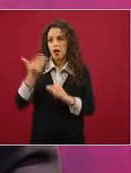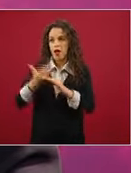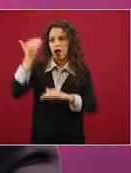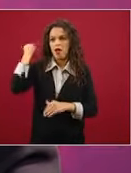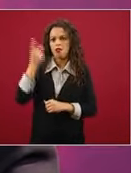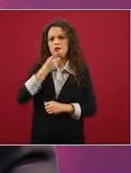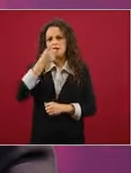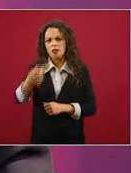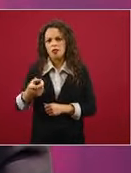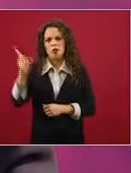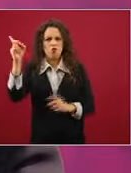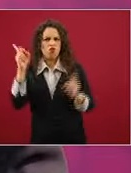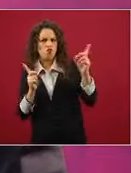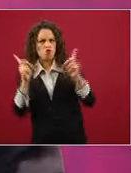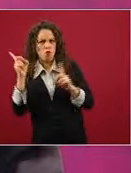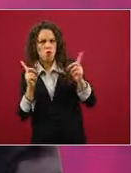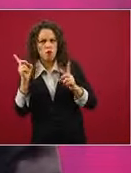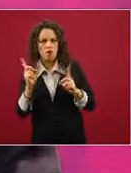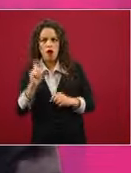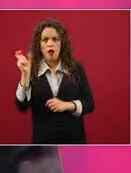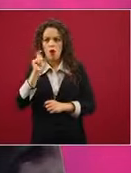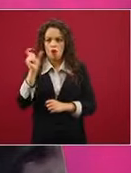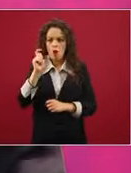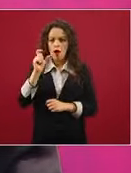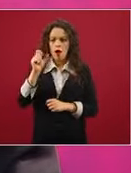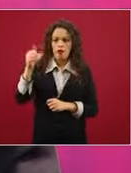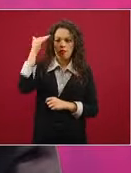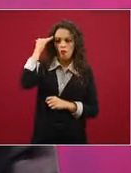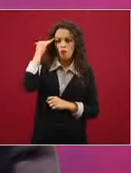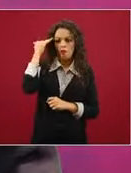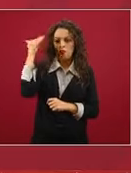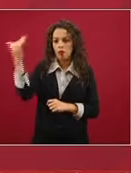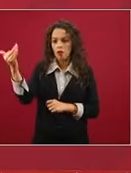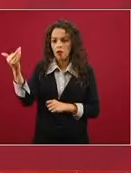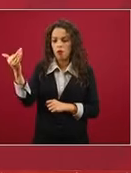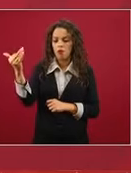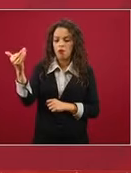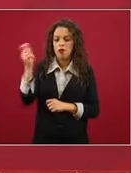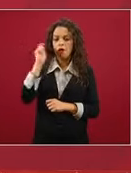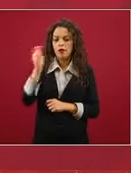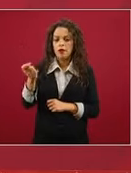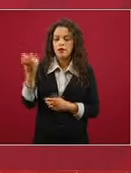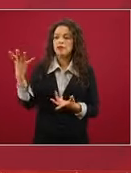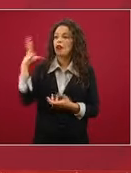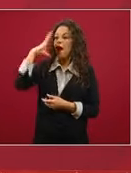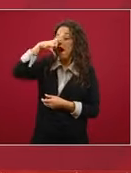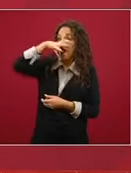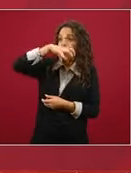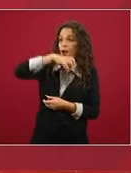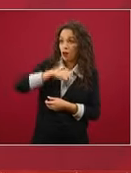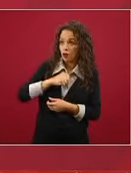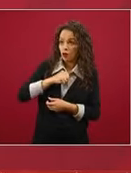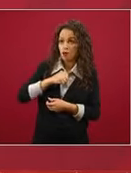podía aniquilar el virus. No, en climas cálidos y muy cálidos, Hermosillo,